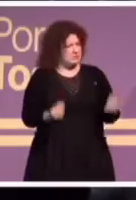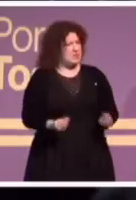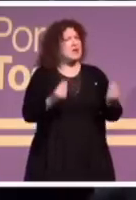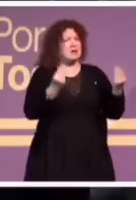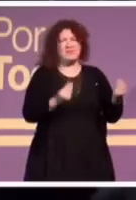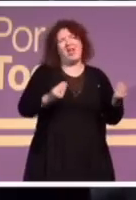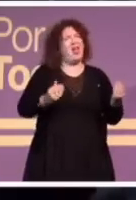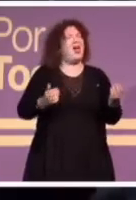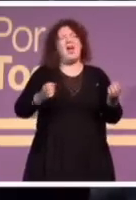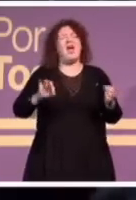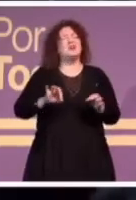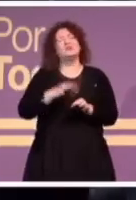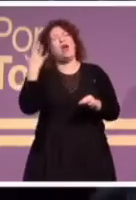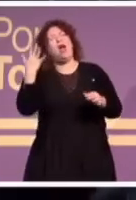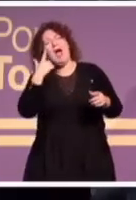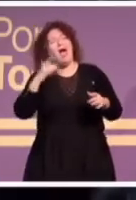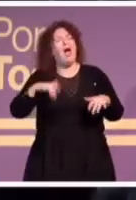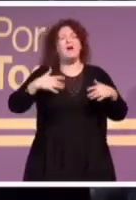avances democráticos.